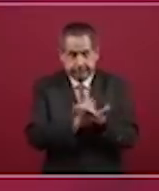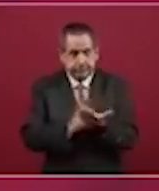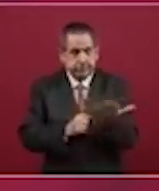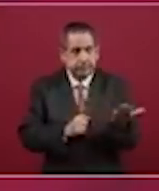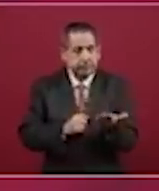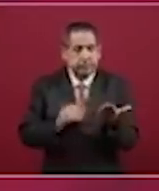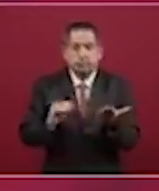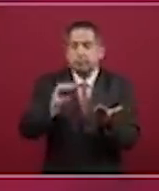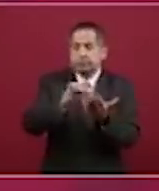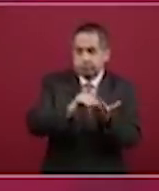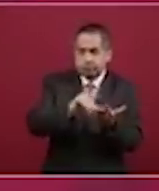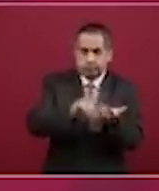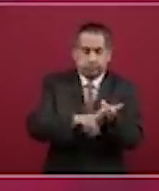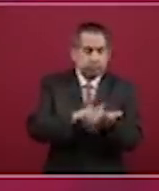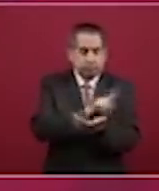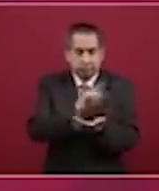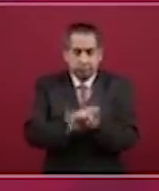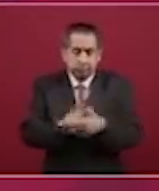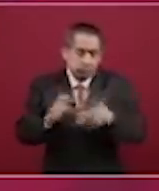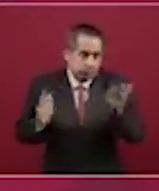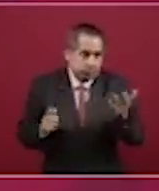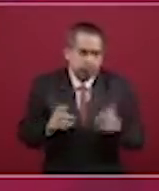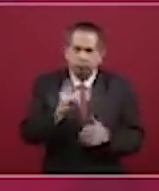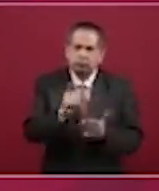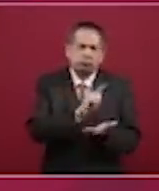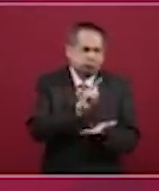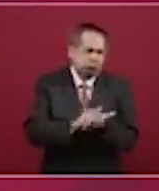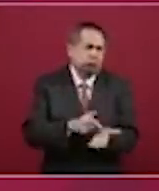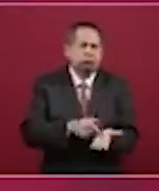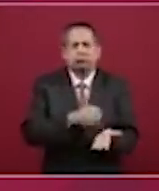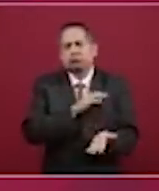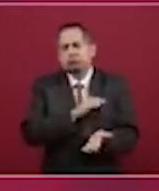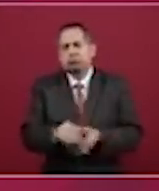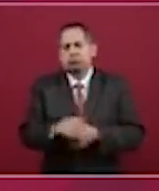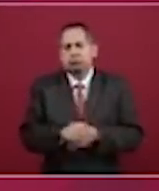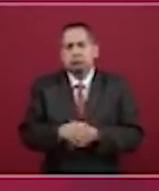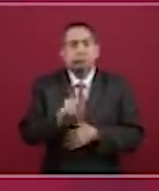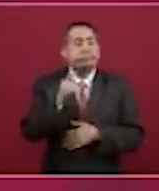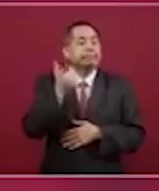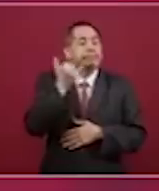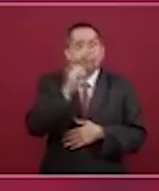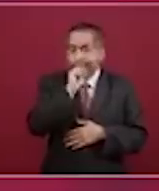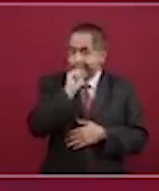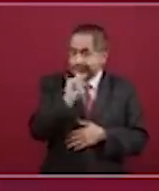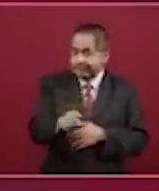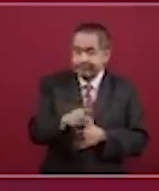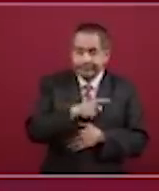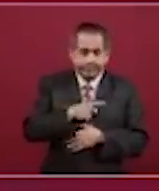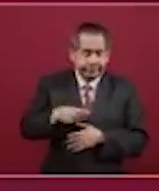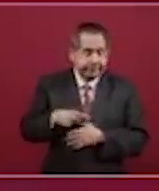esta reforma, pues es un asunto legal y aplicaría